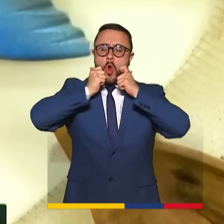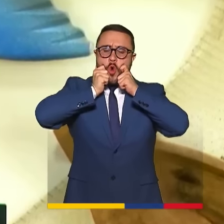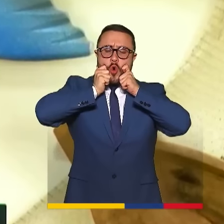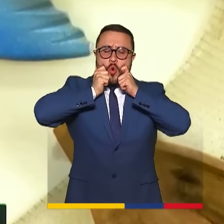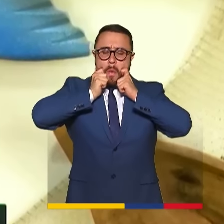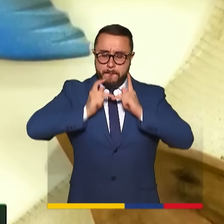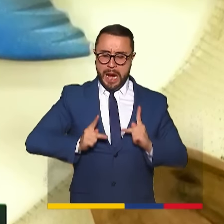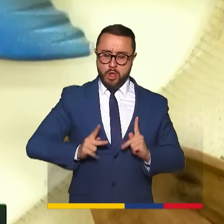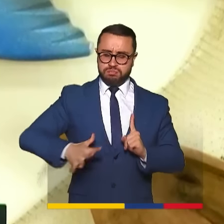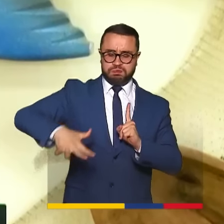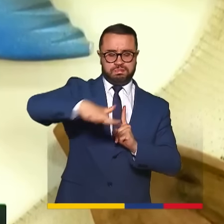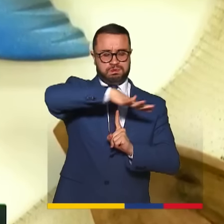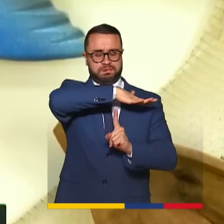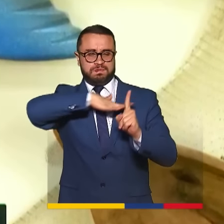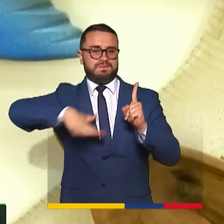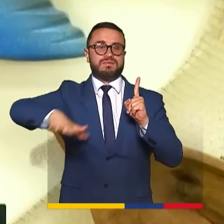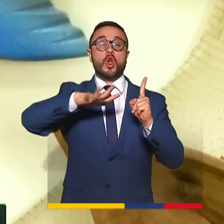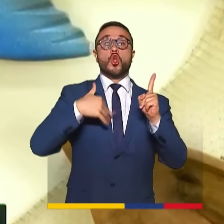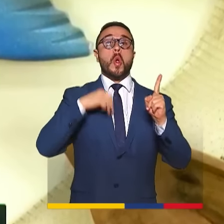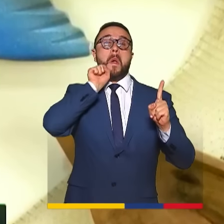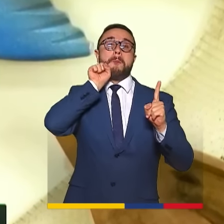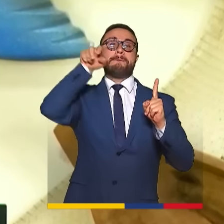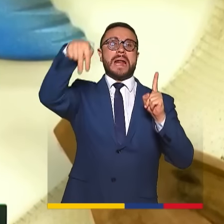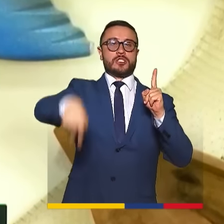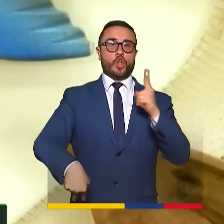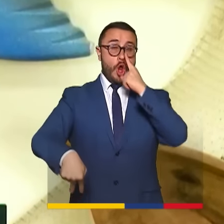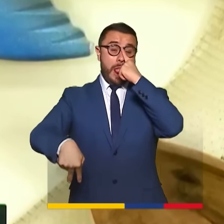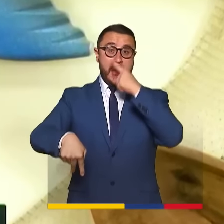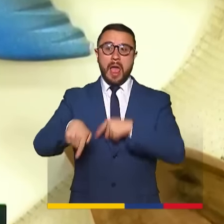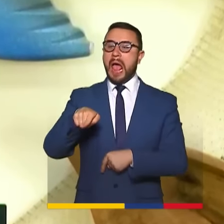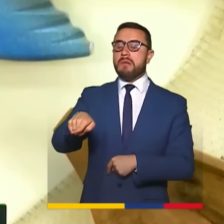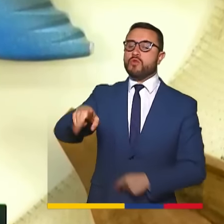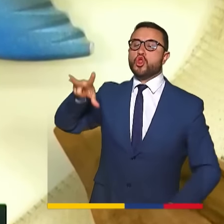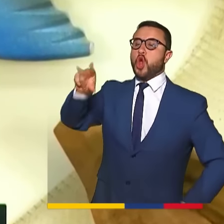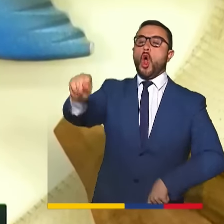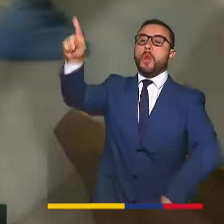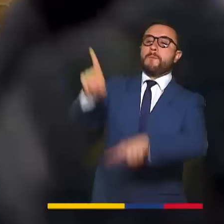humanos, de ser personas, se les negaba.